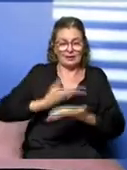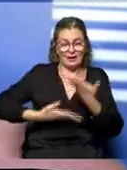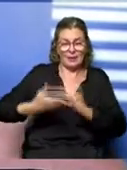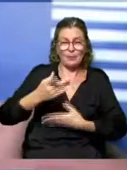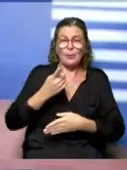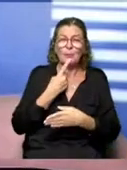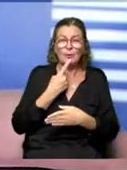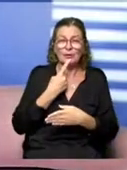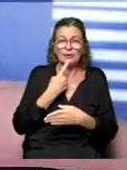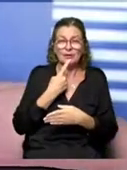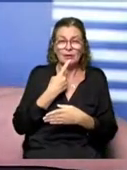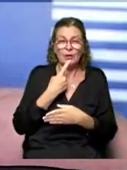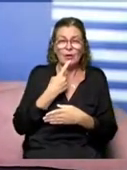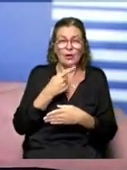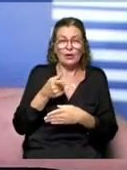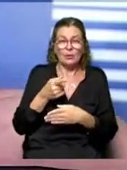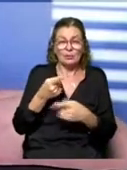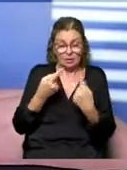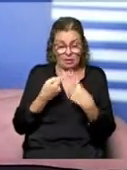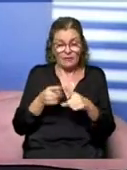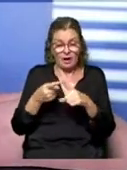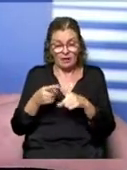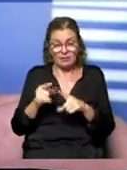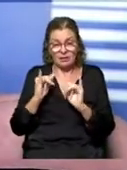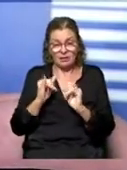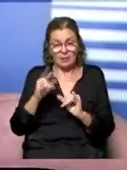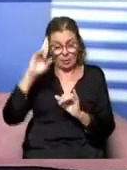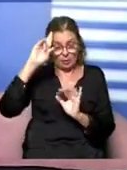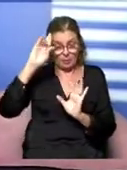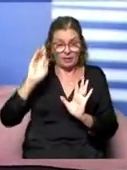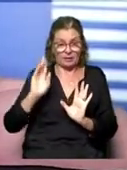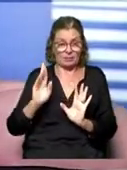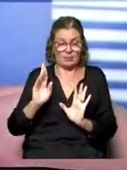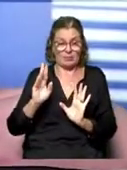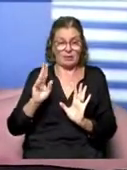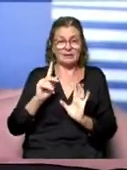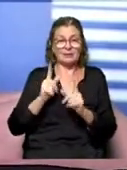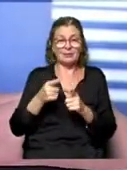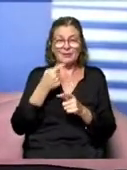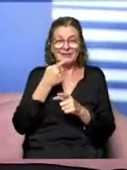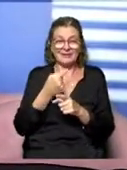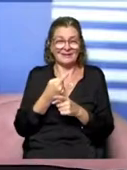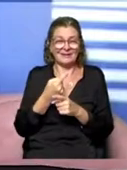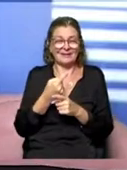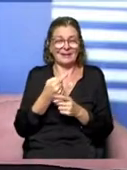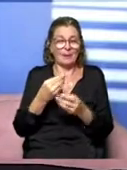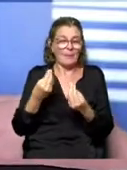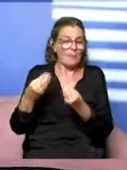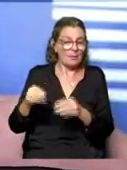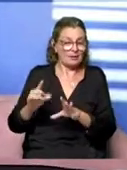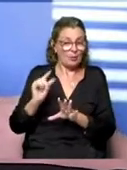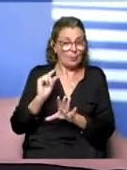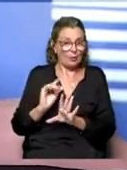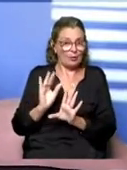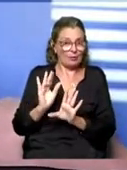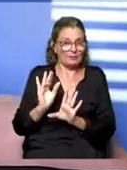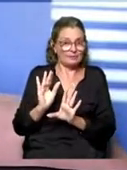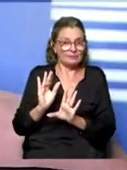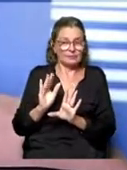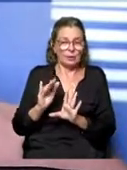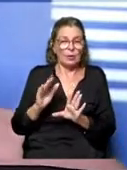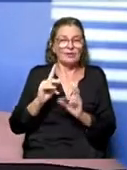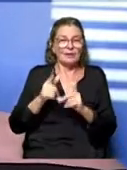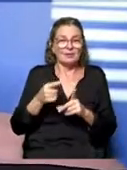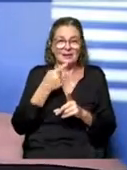político firme, sí, cuando hay diferencias, pero con respeto, y es lo que lamentablemente se ha perdido, máxime cuando además